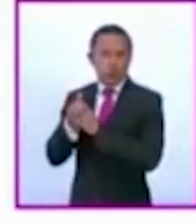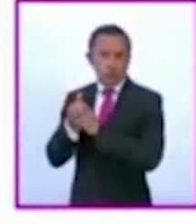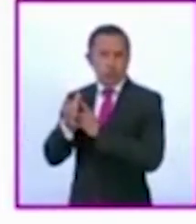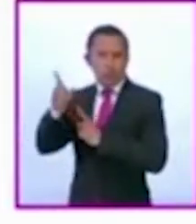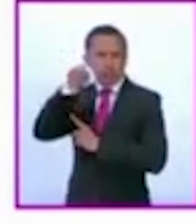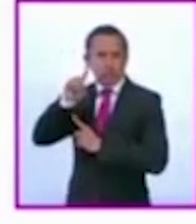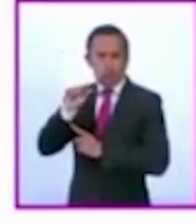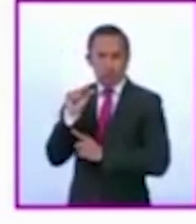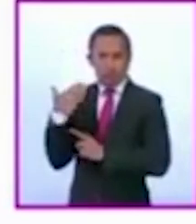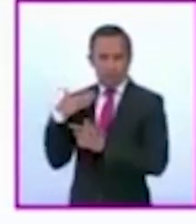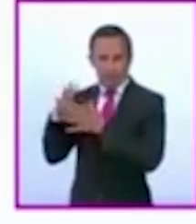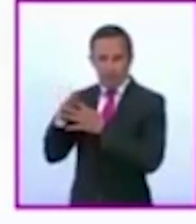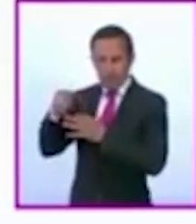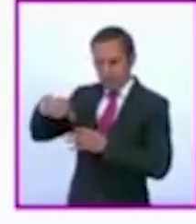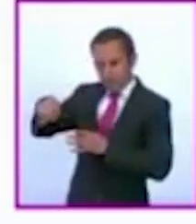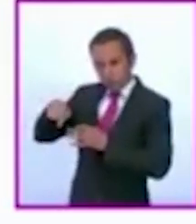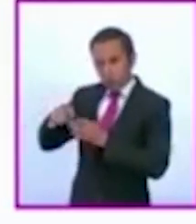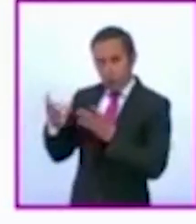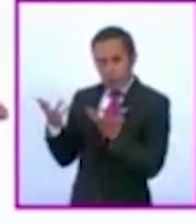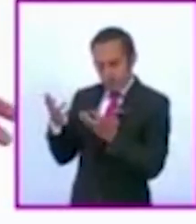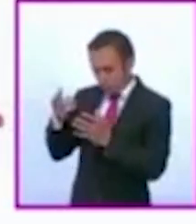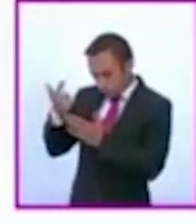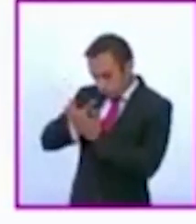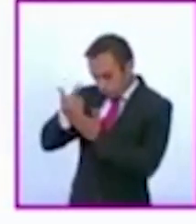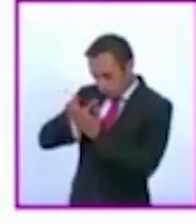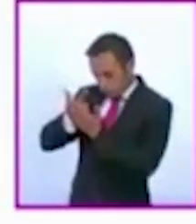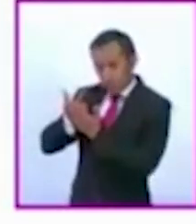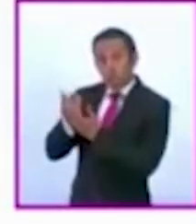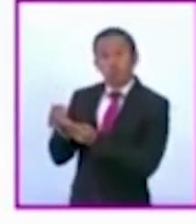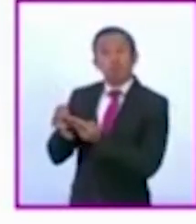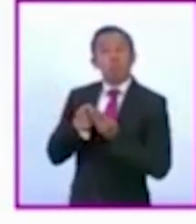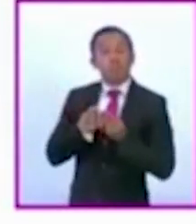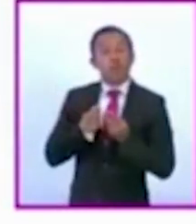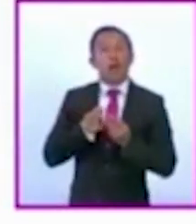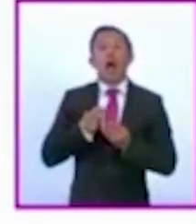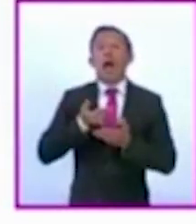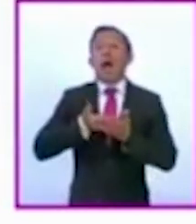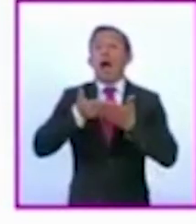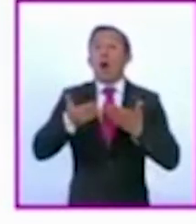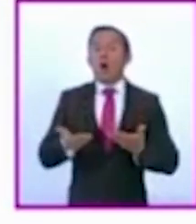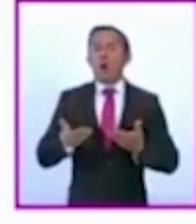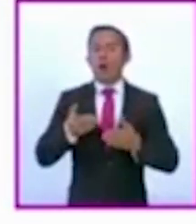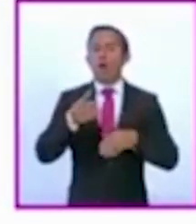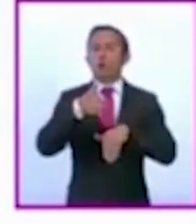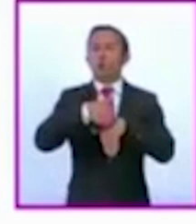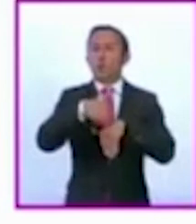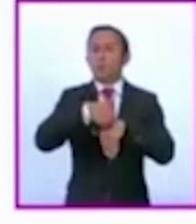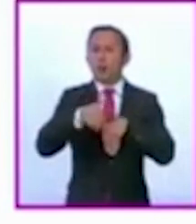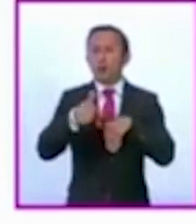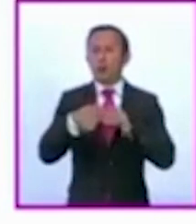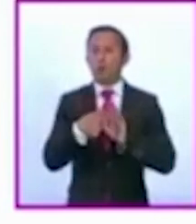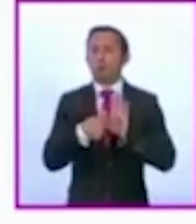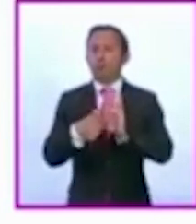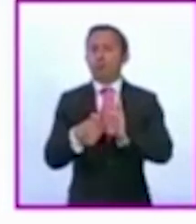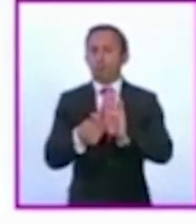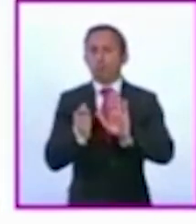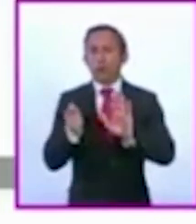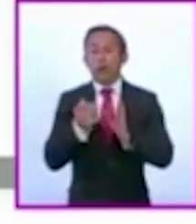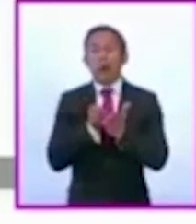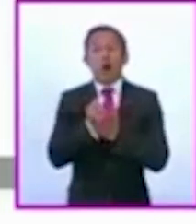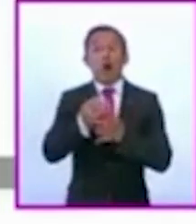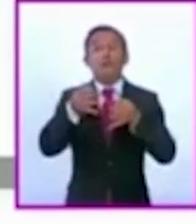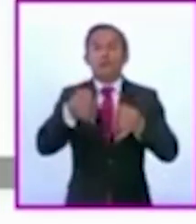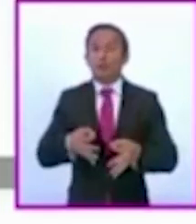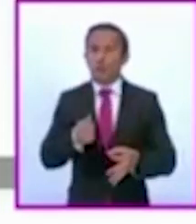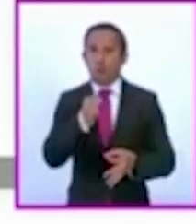vale la pena subrayar que los datos que mencionaré a continuación son preliminares igual que los que en